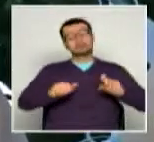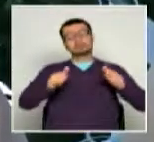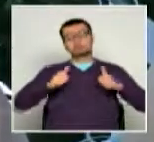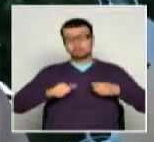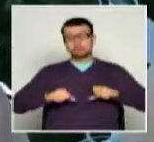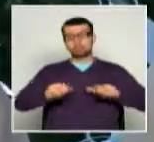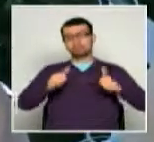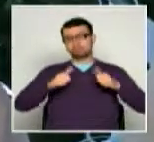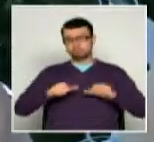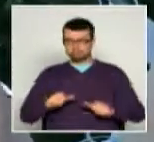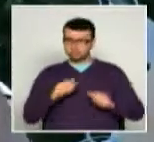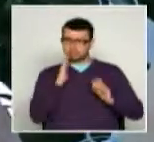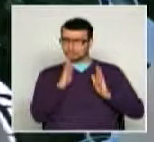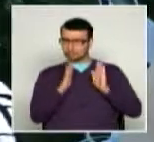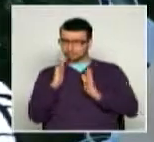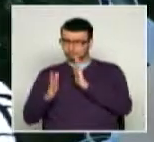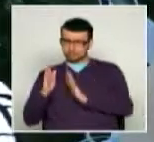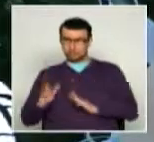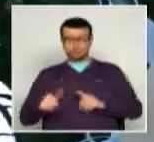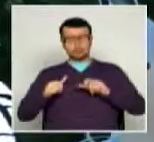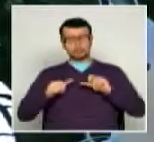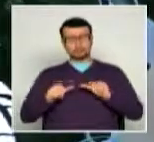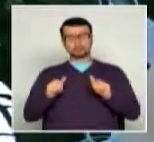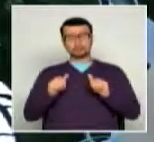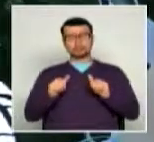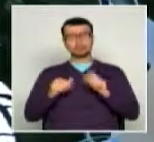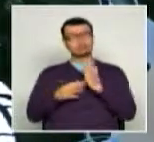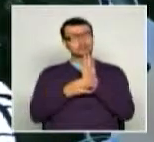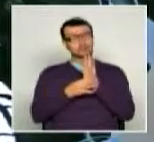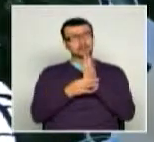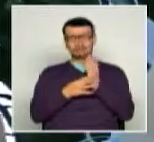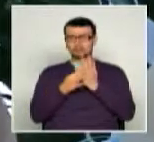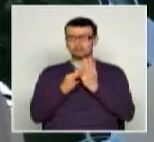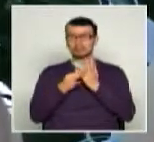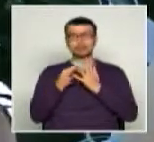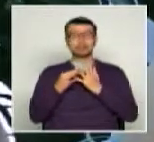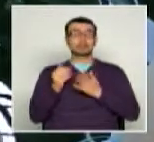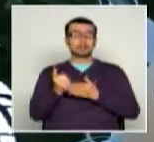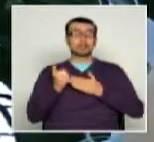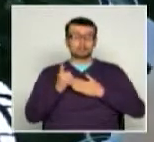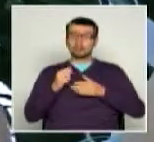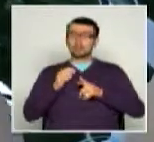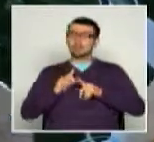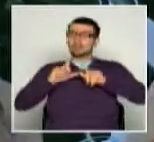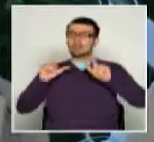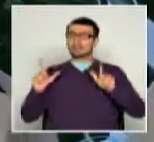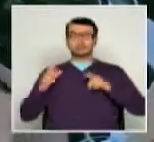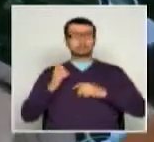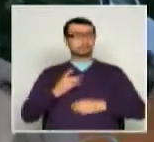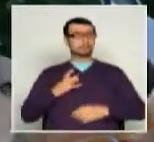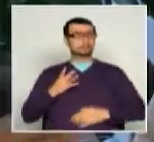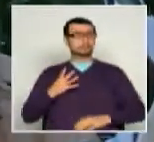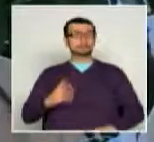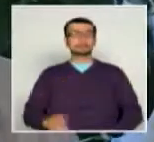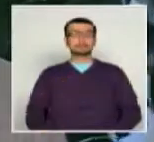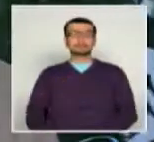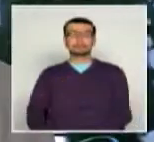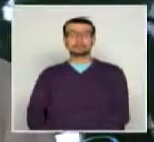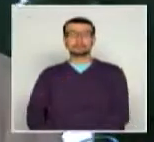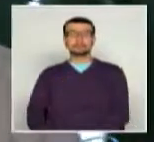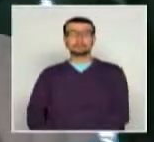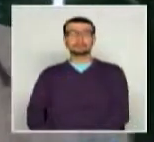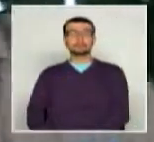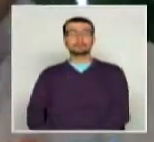twin, algunos puntos de digitopresión, podemos ayudar en el proceso de liberación del dolor. Bueno,